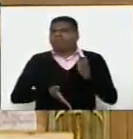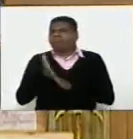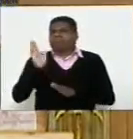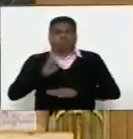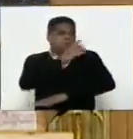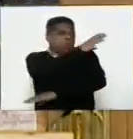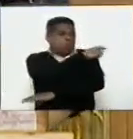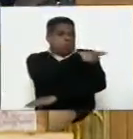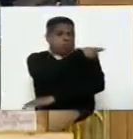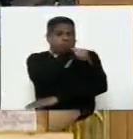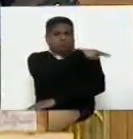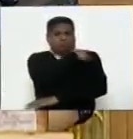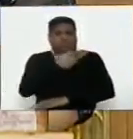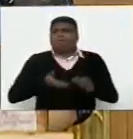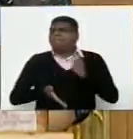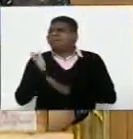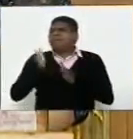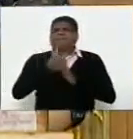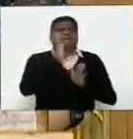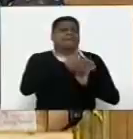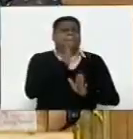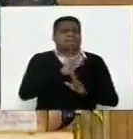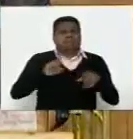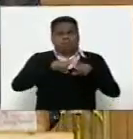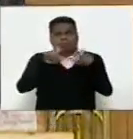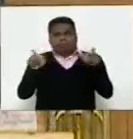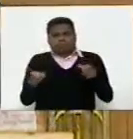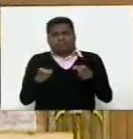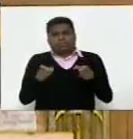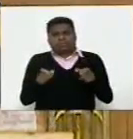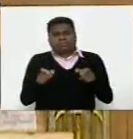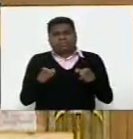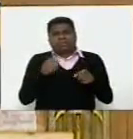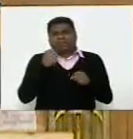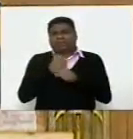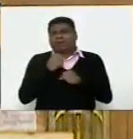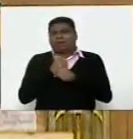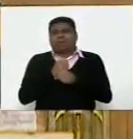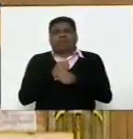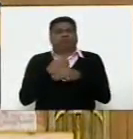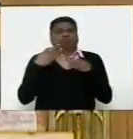Y todavía la violencia obstétrica es una práctica común.